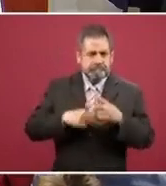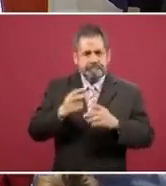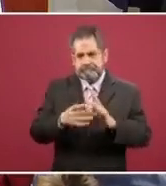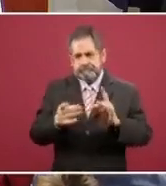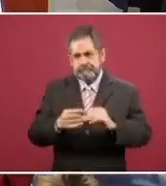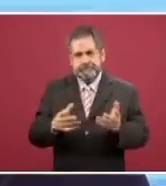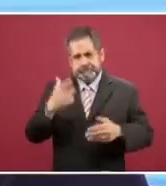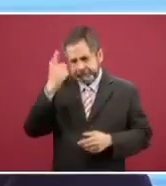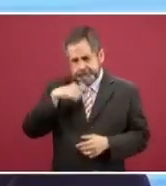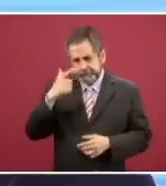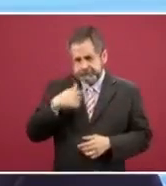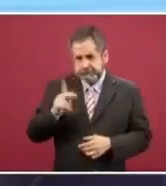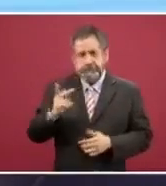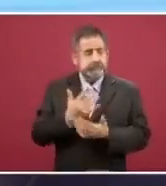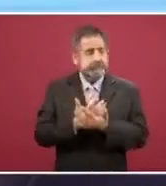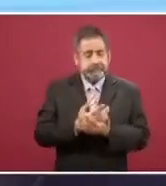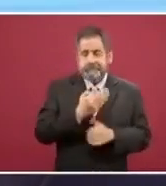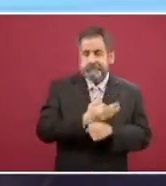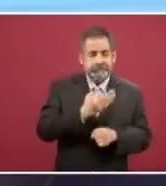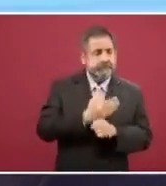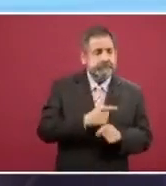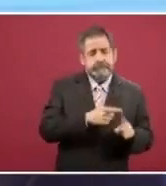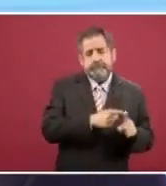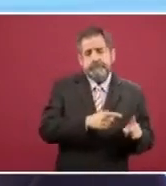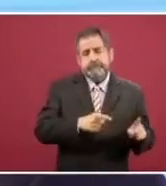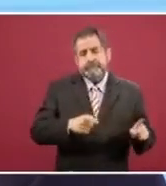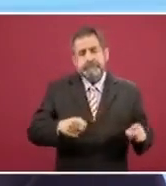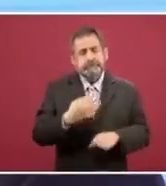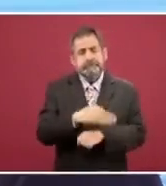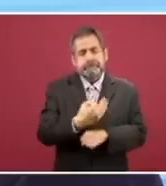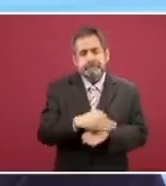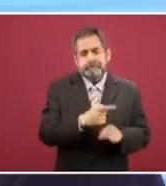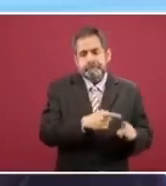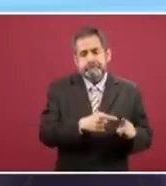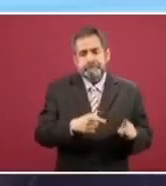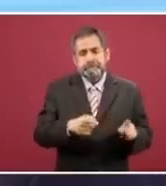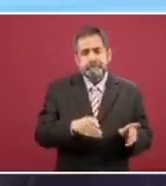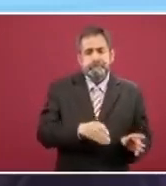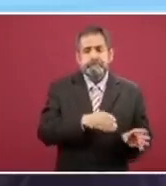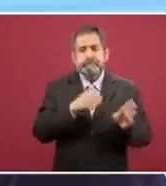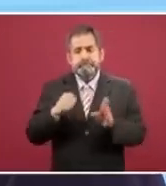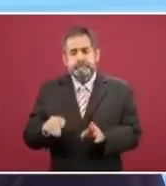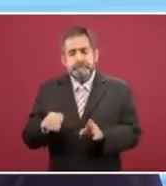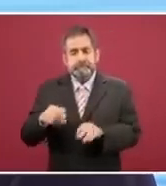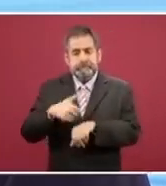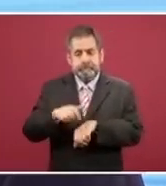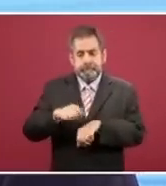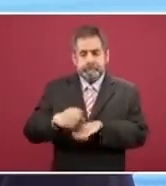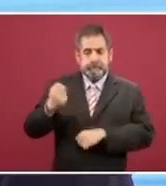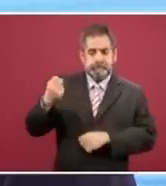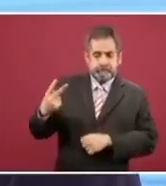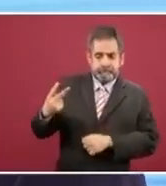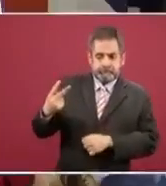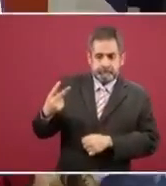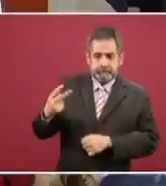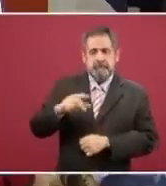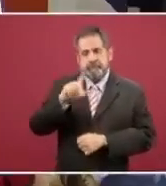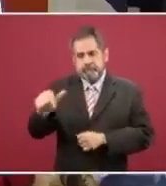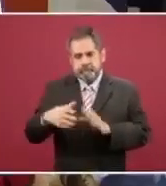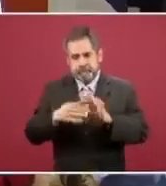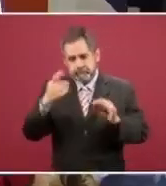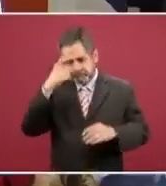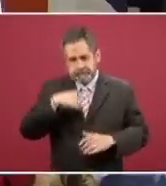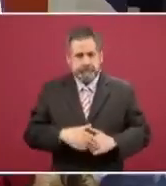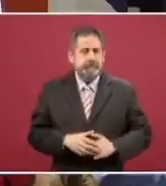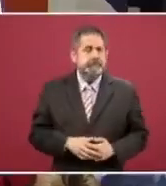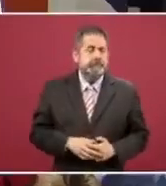periodo esperable de transición hacia la fase 2. Ya lo explicaremos técnicamente en la noche. Ahora,